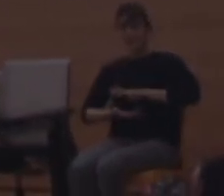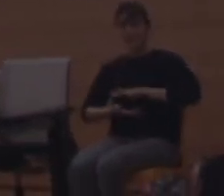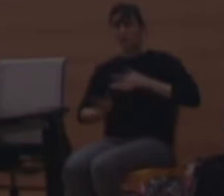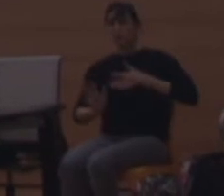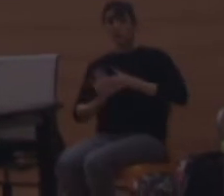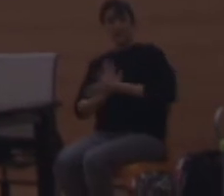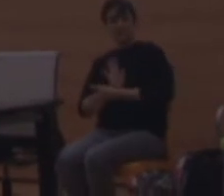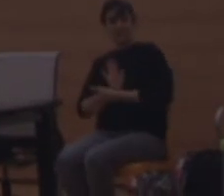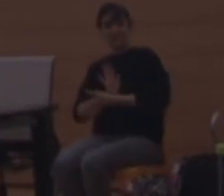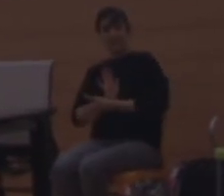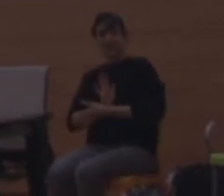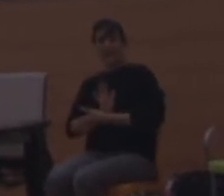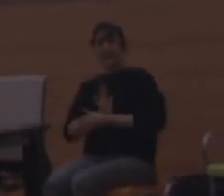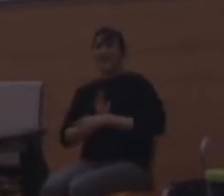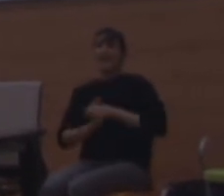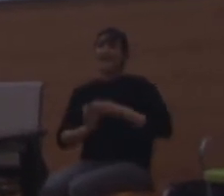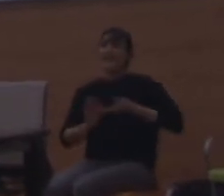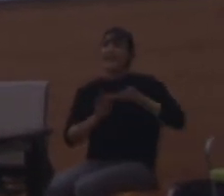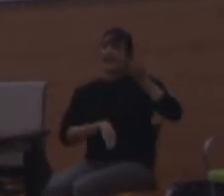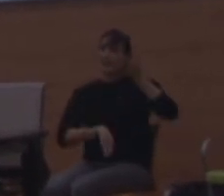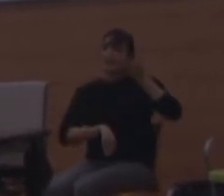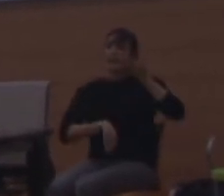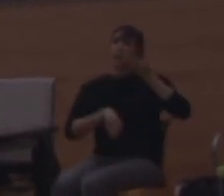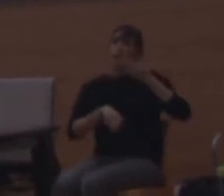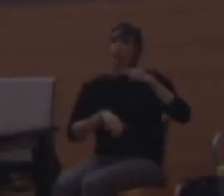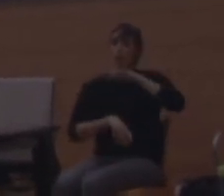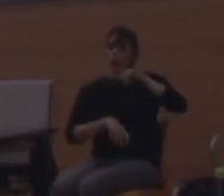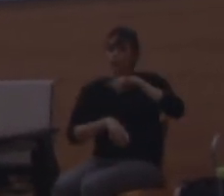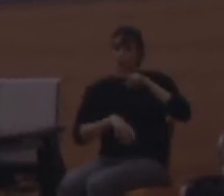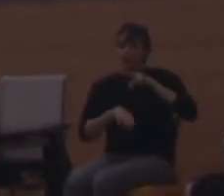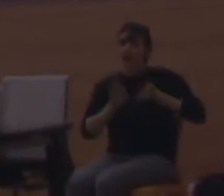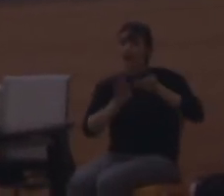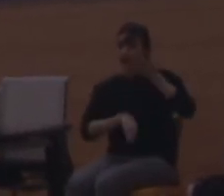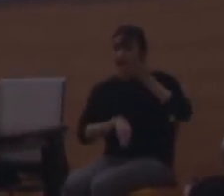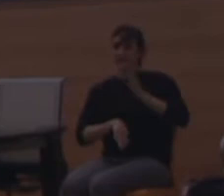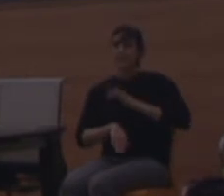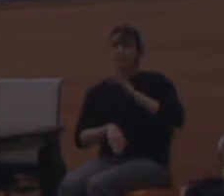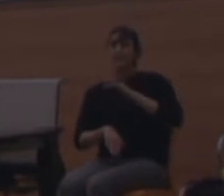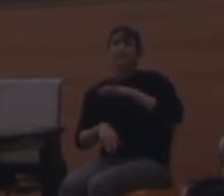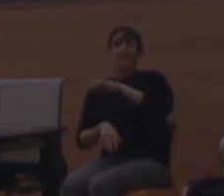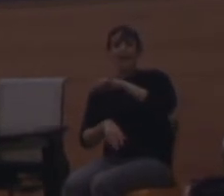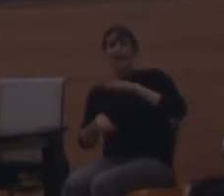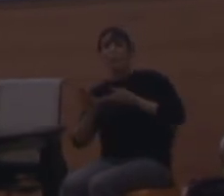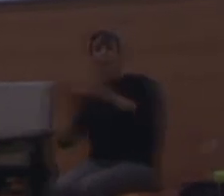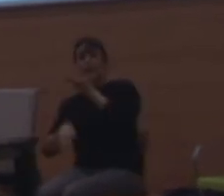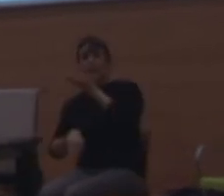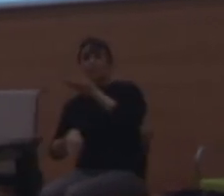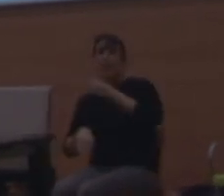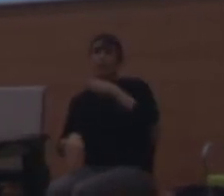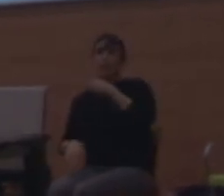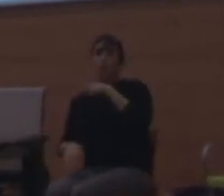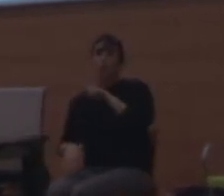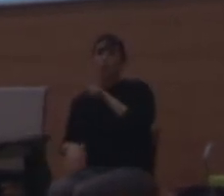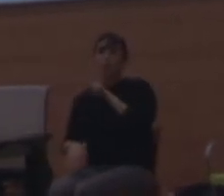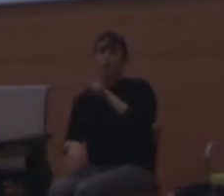de hiperglucemia elevadas y una hemoglobina glicosilada por encima de 8, 9, 10 o